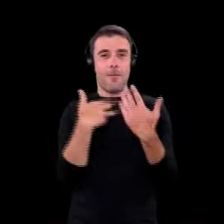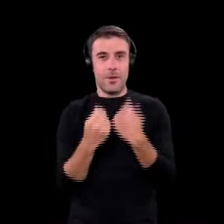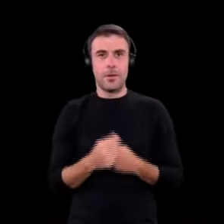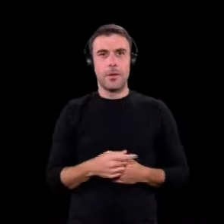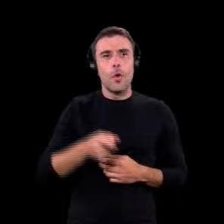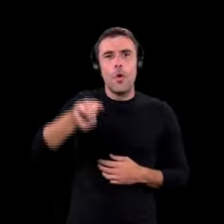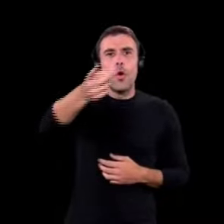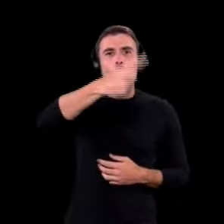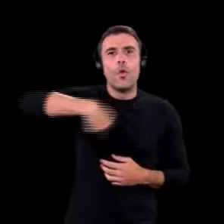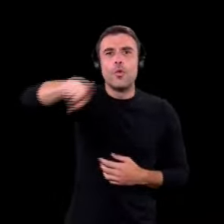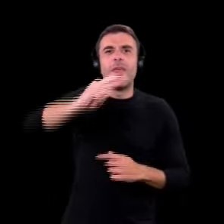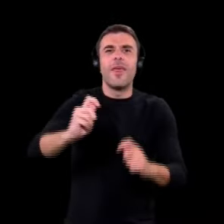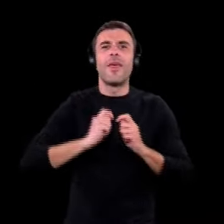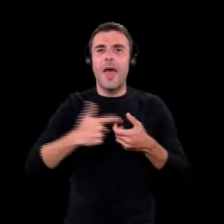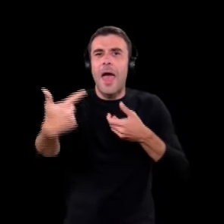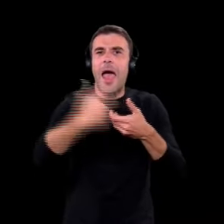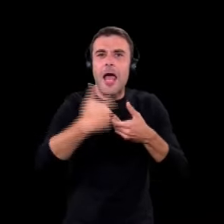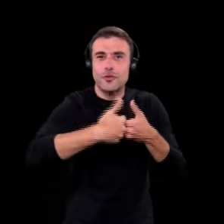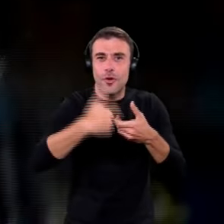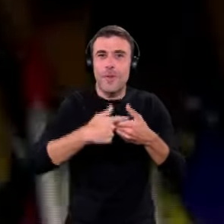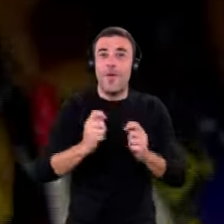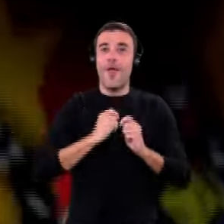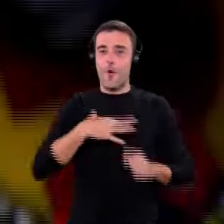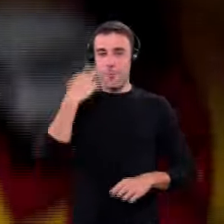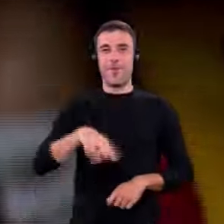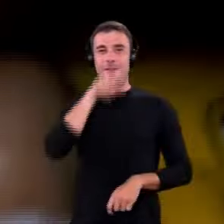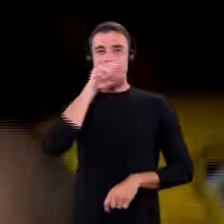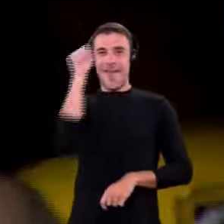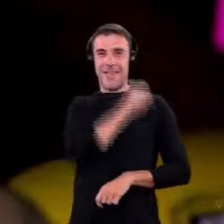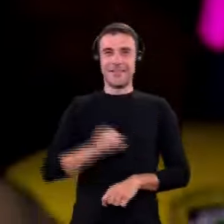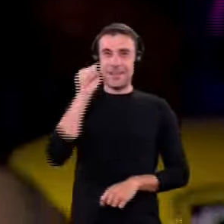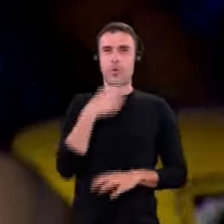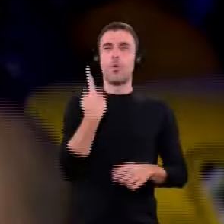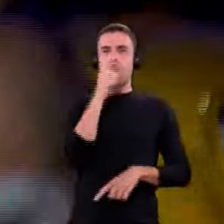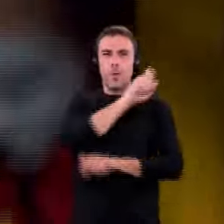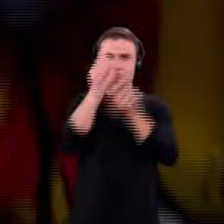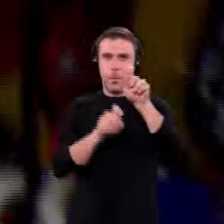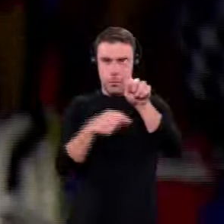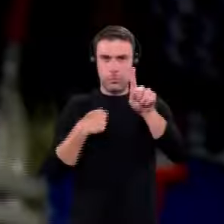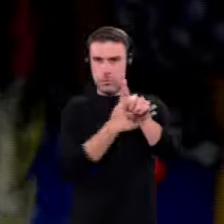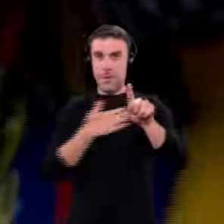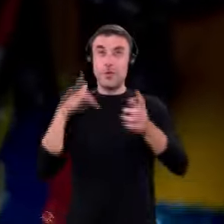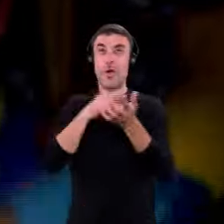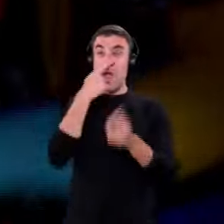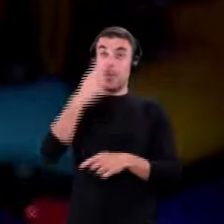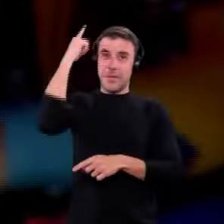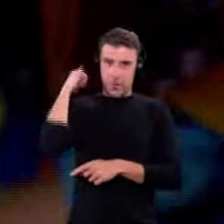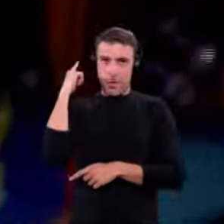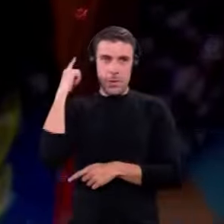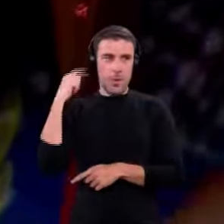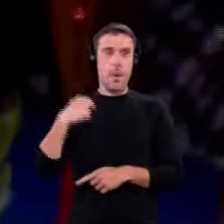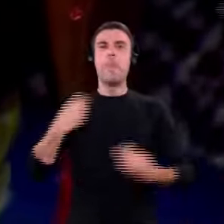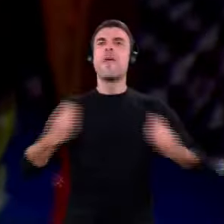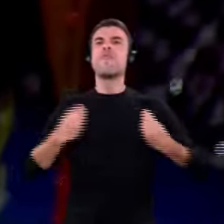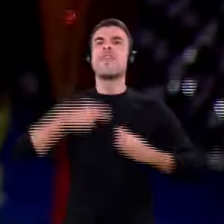Ustedes son el surtidor de gasolina, que nos da gasolina para poder cantar. Pero hay una pregunta que queríamos hacerles hace un año. ¿Mi vida